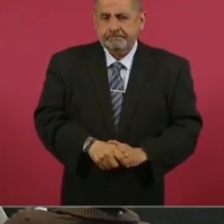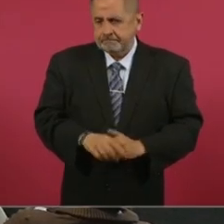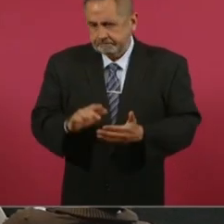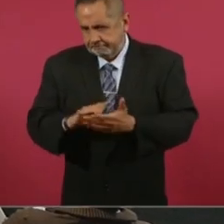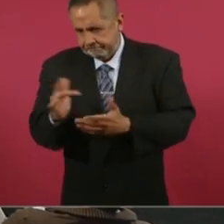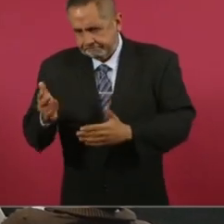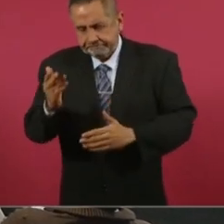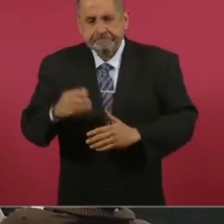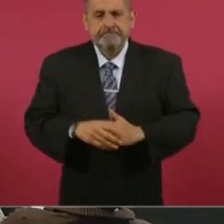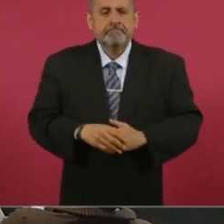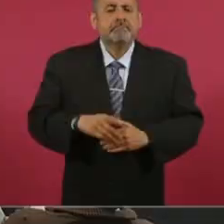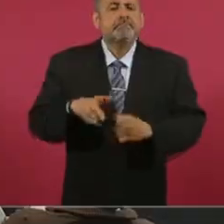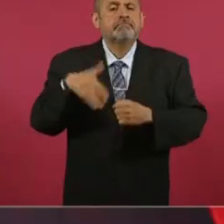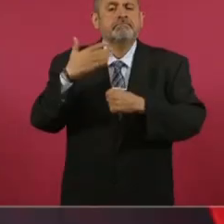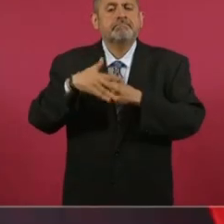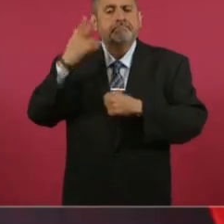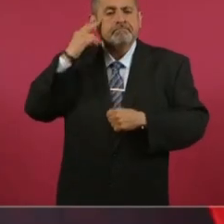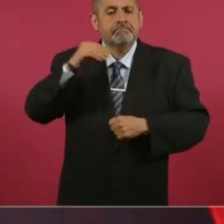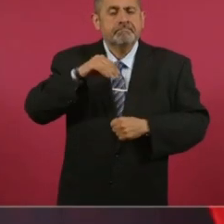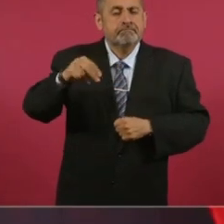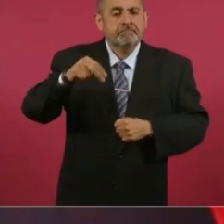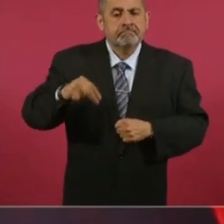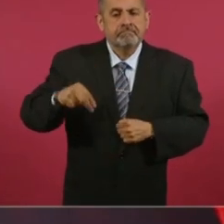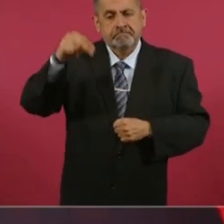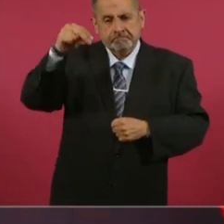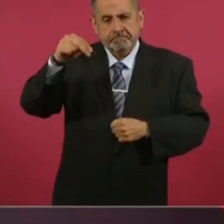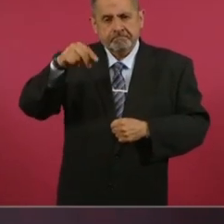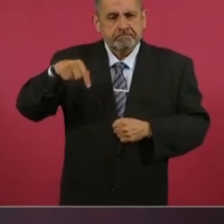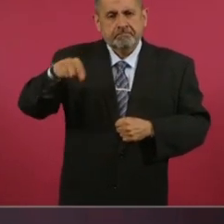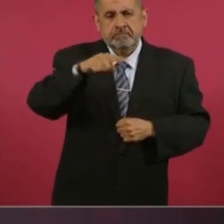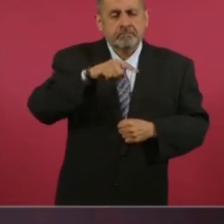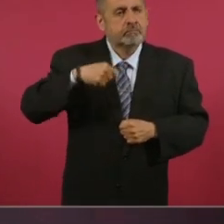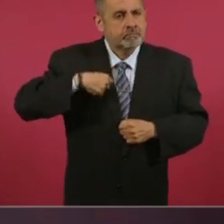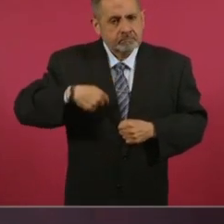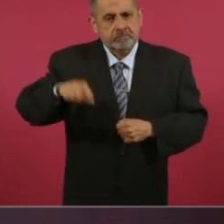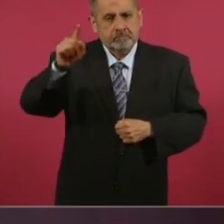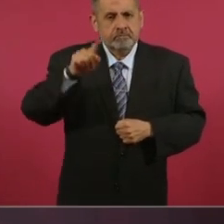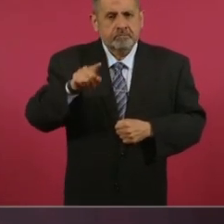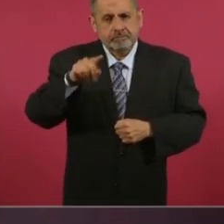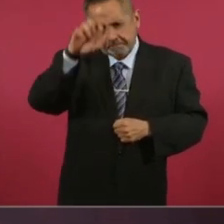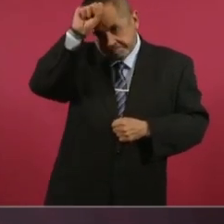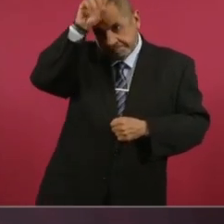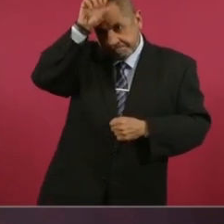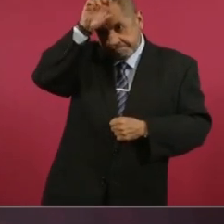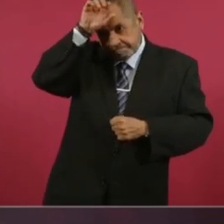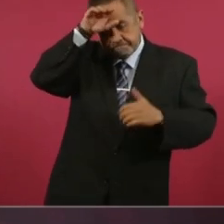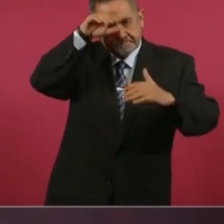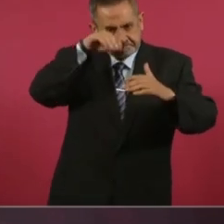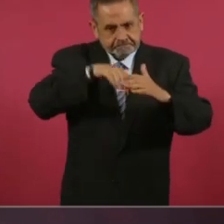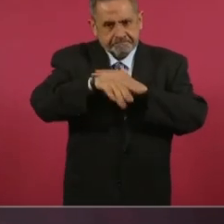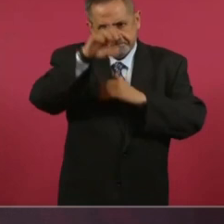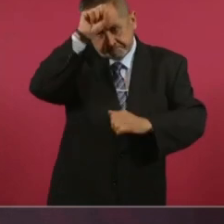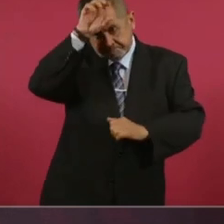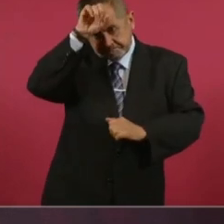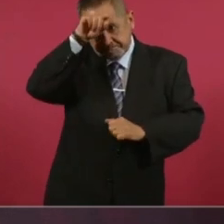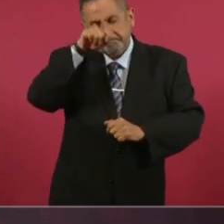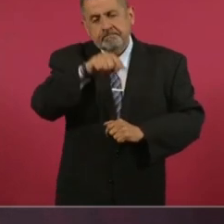presidente. Vamos a hacer una gira por el norte. Vamos a ir a las minas